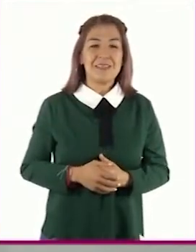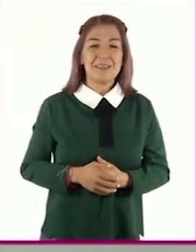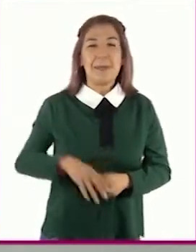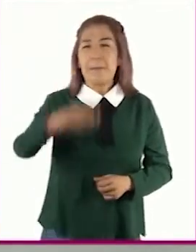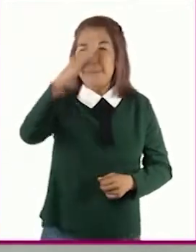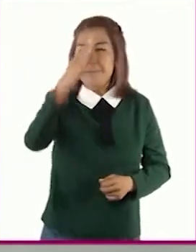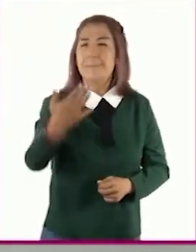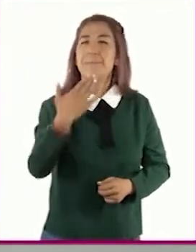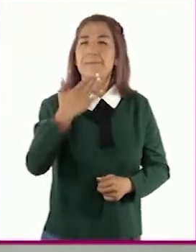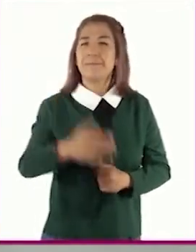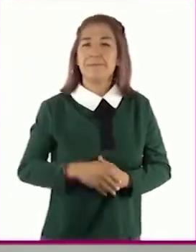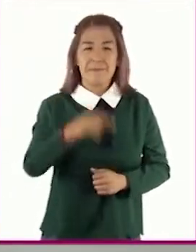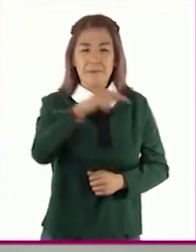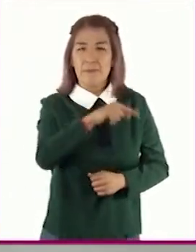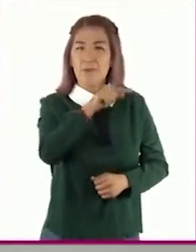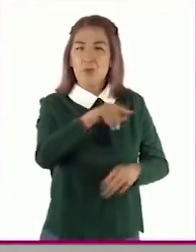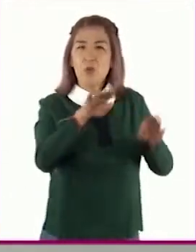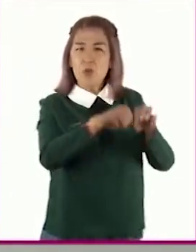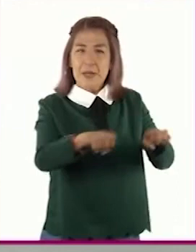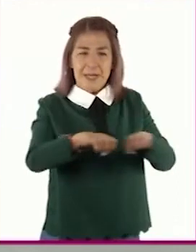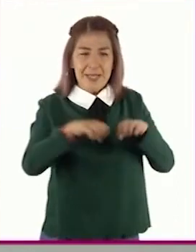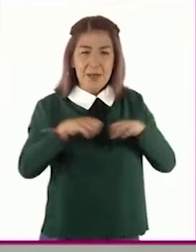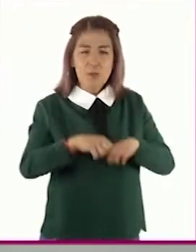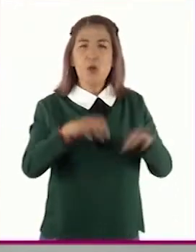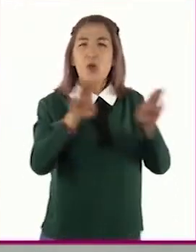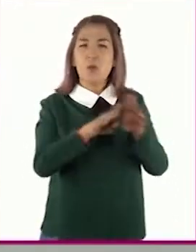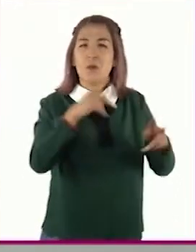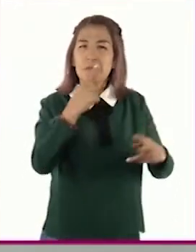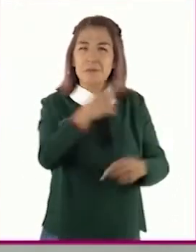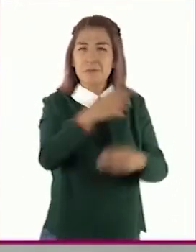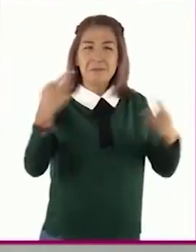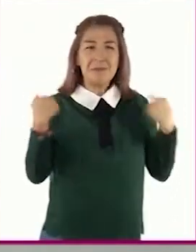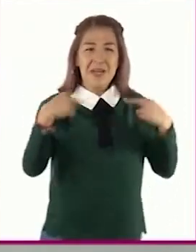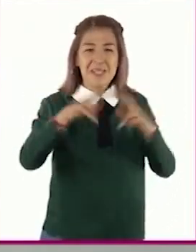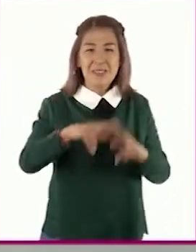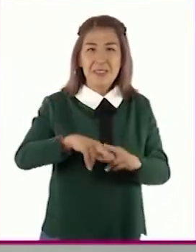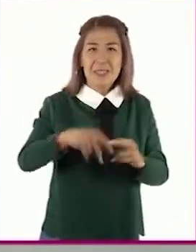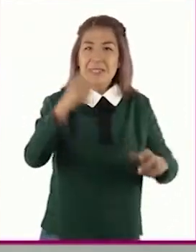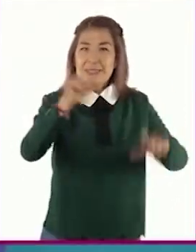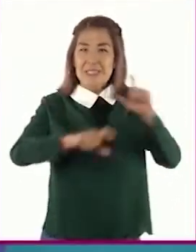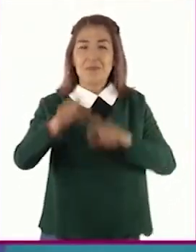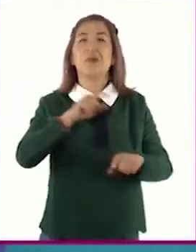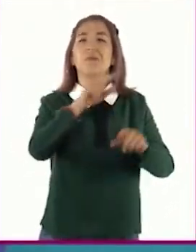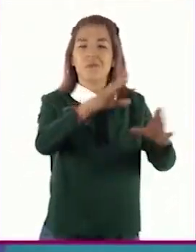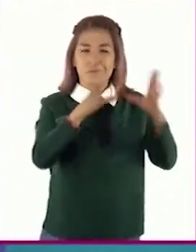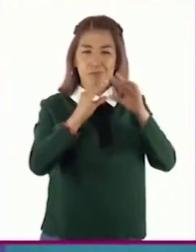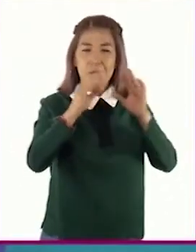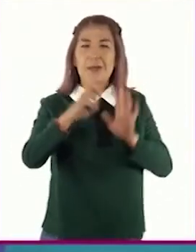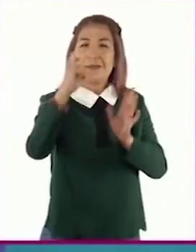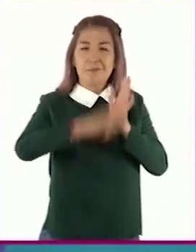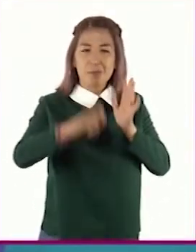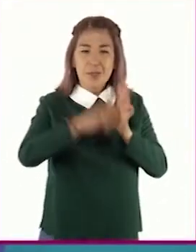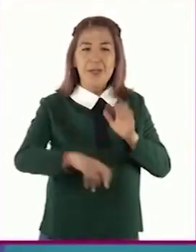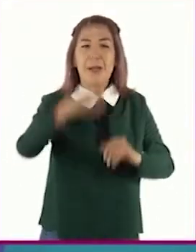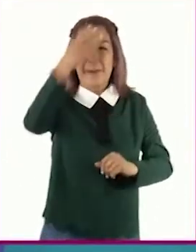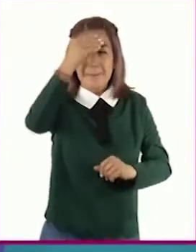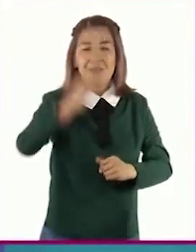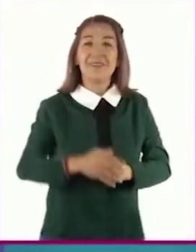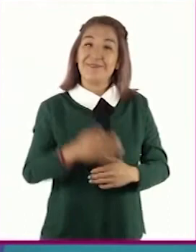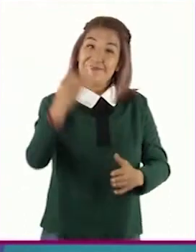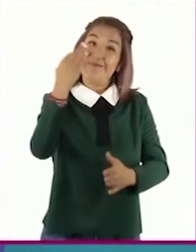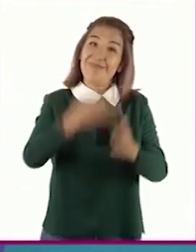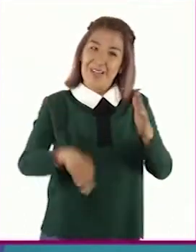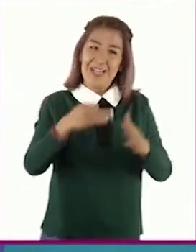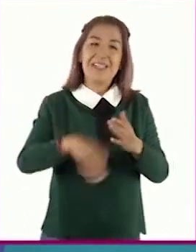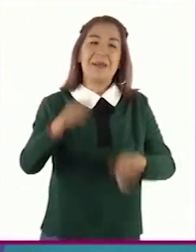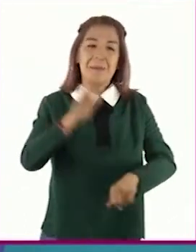pensando bien, el escuadrón químico me ha dado grandes lecciones de aprendizaje. Y lo que falta, por eso